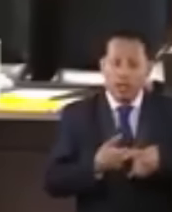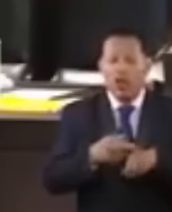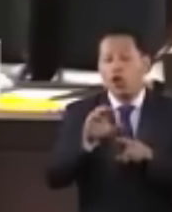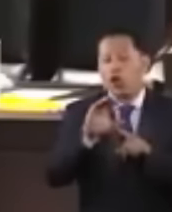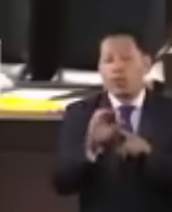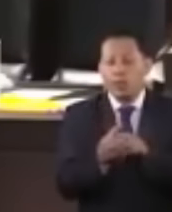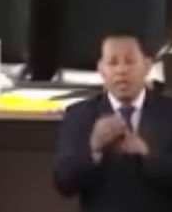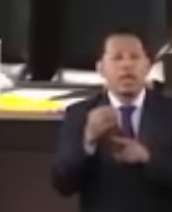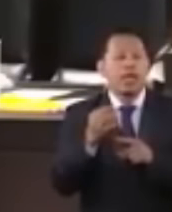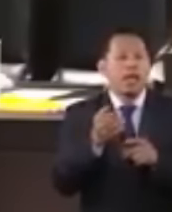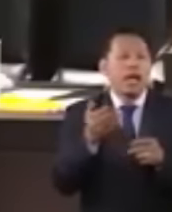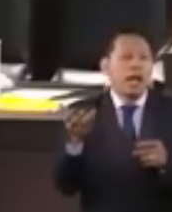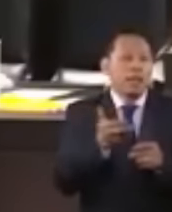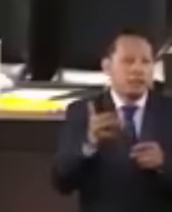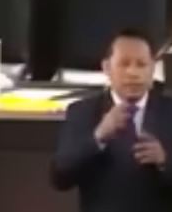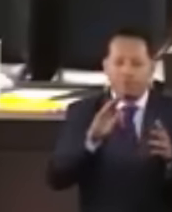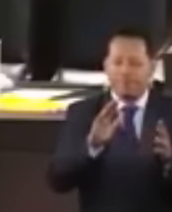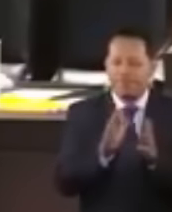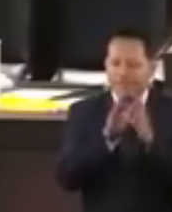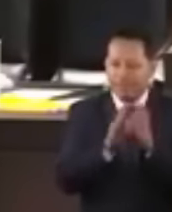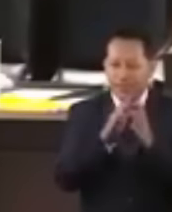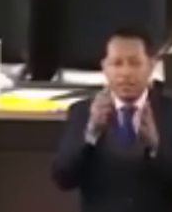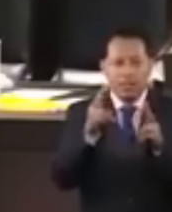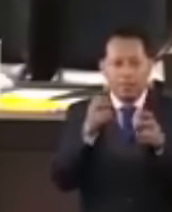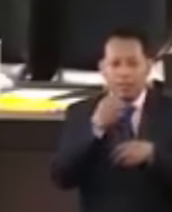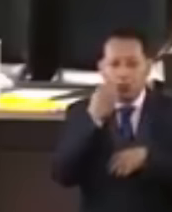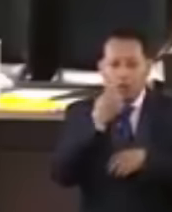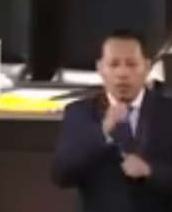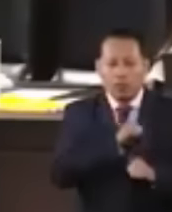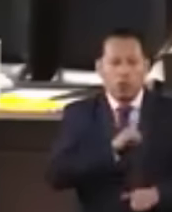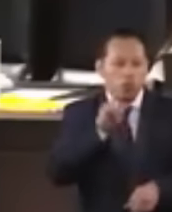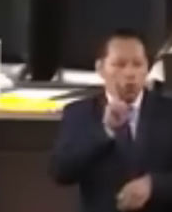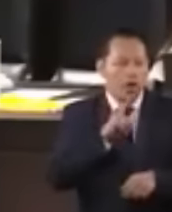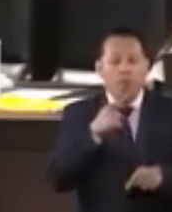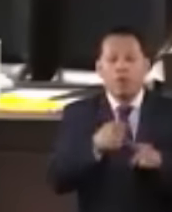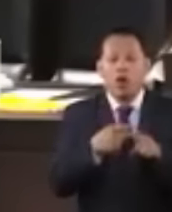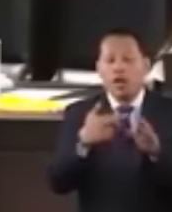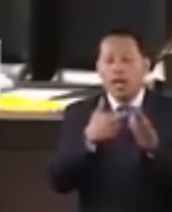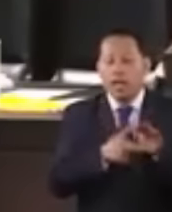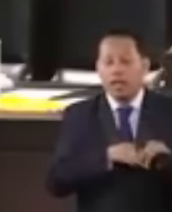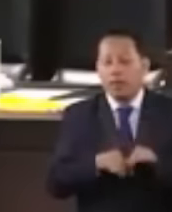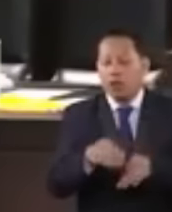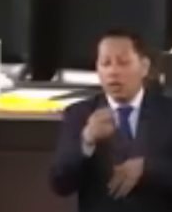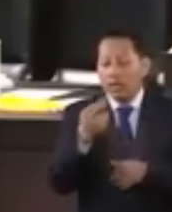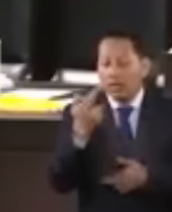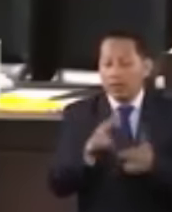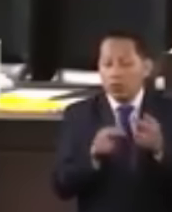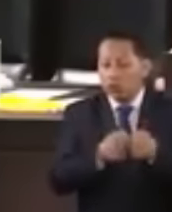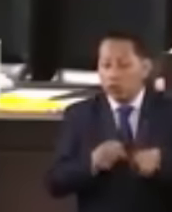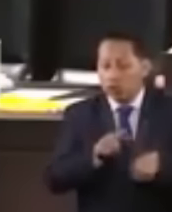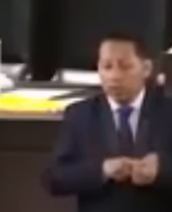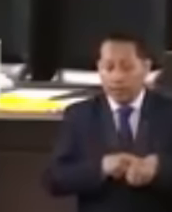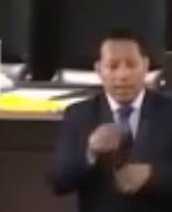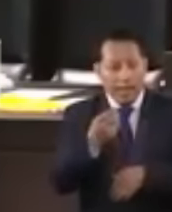ejercicio administrativo participativo en las escuelas son mujeres por regla de operación. Y esa revolución social,